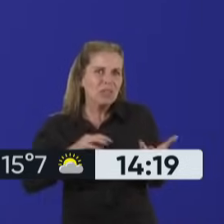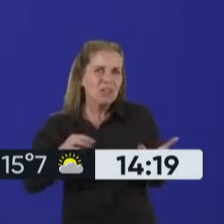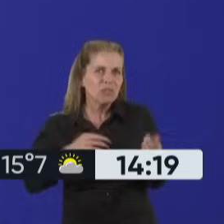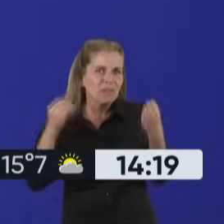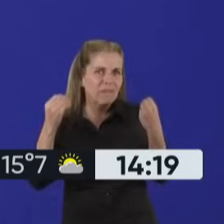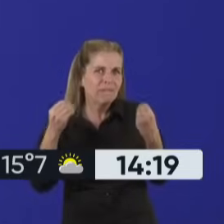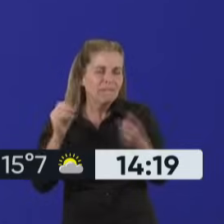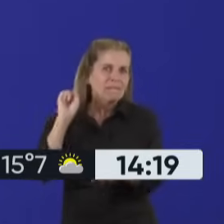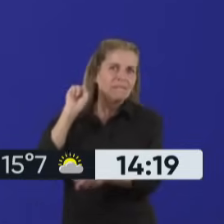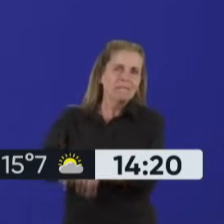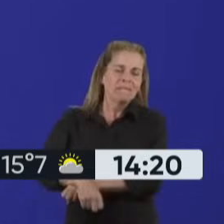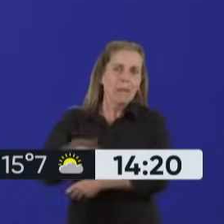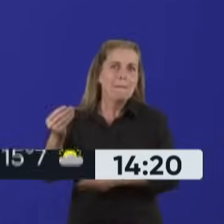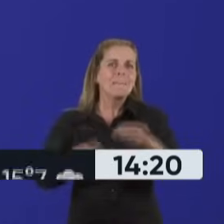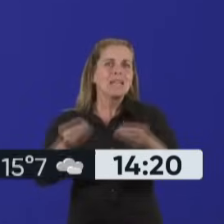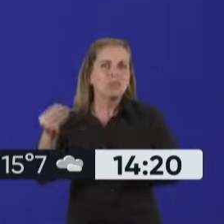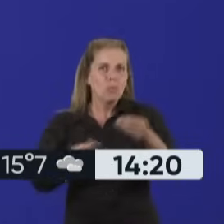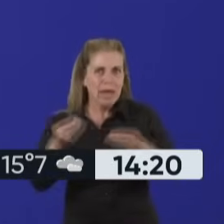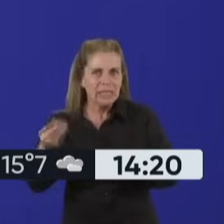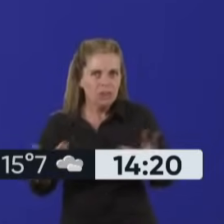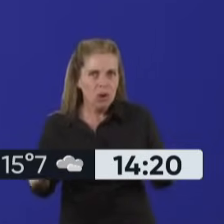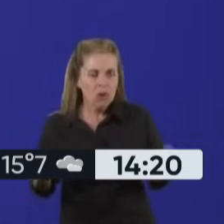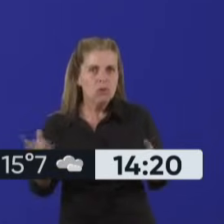sistemáticamente la restricción de presupuesto.